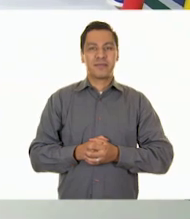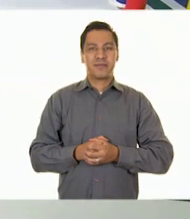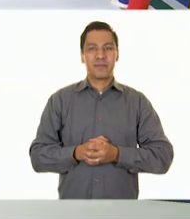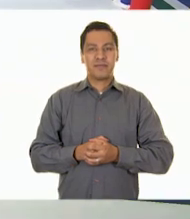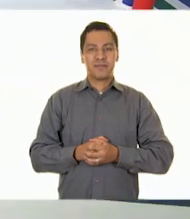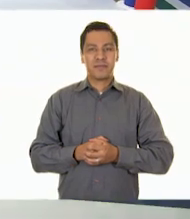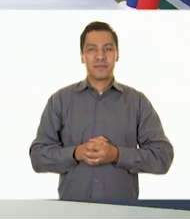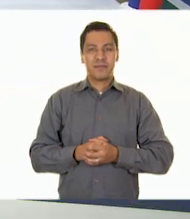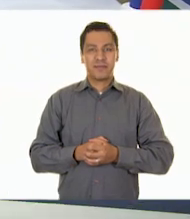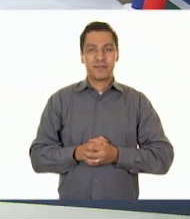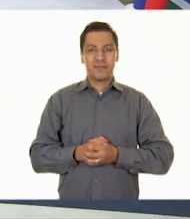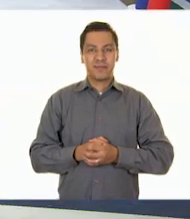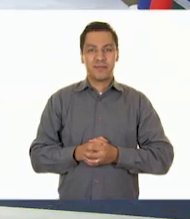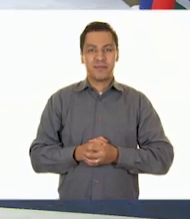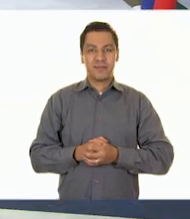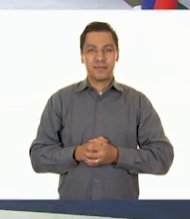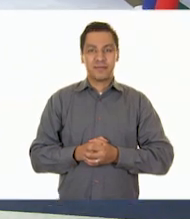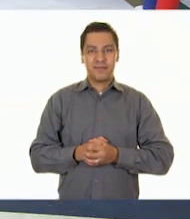deportistas